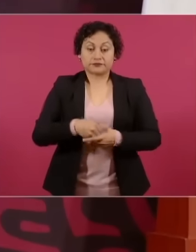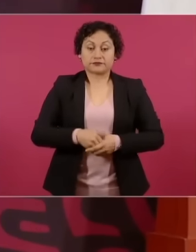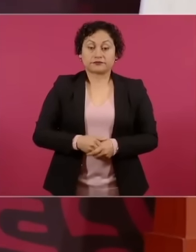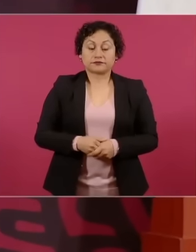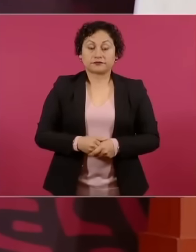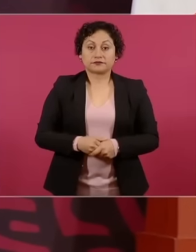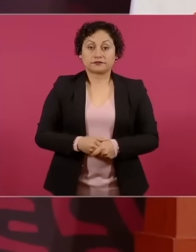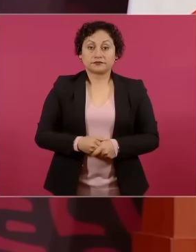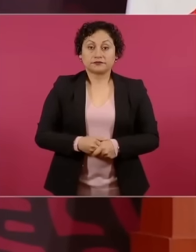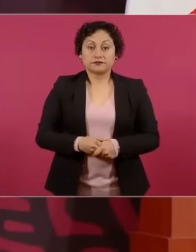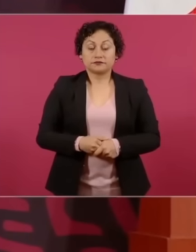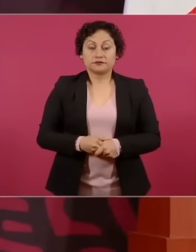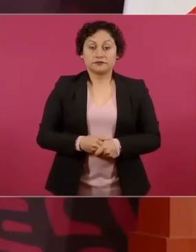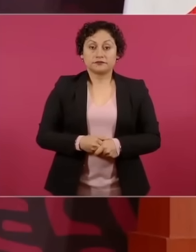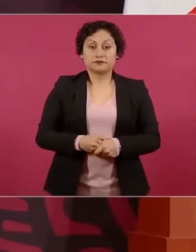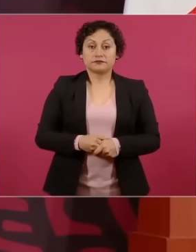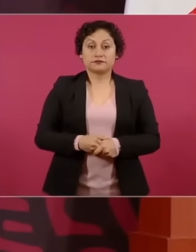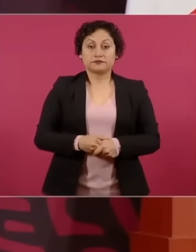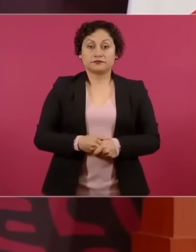este incremento,